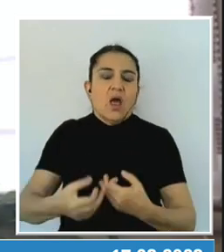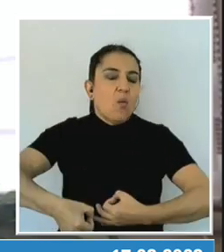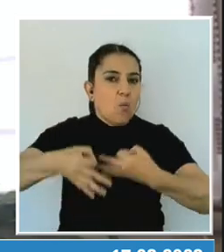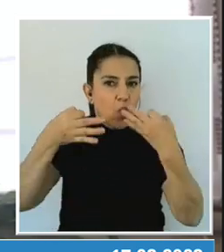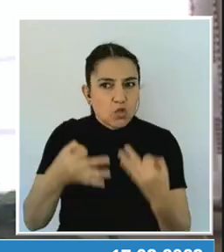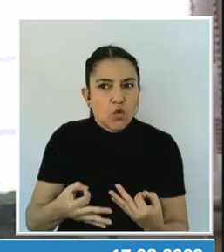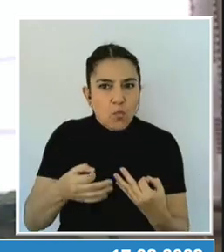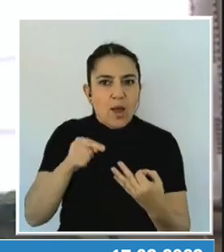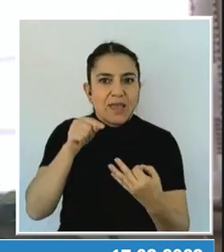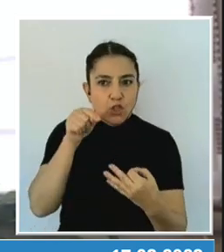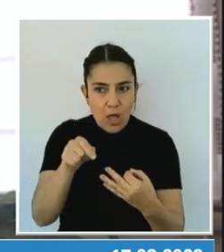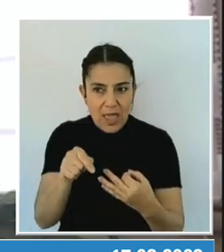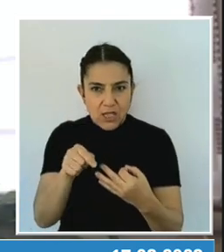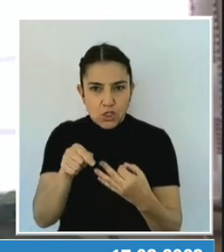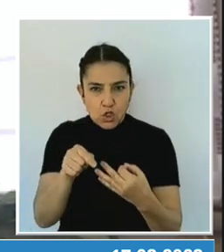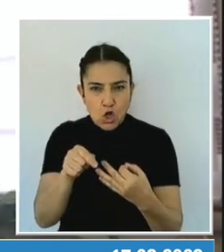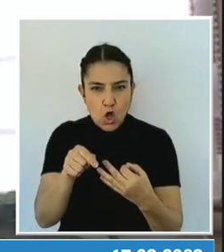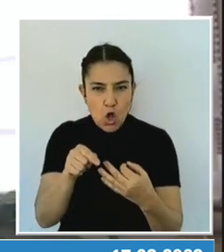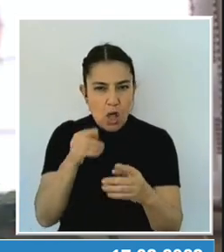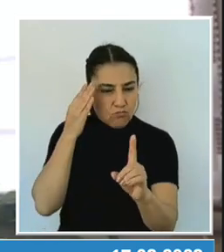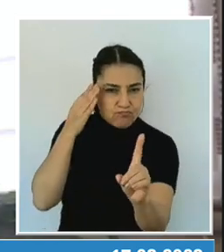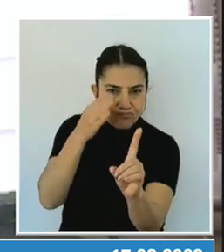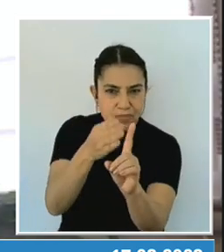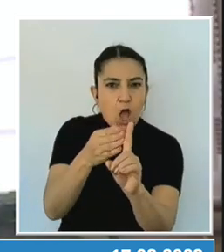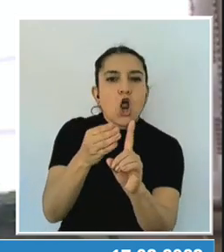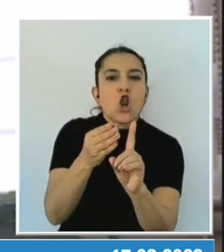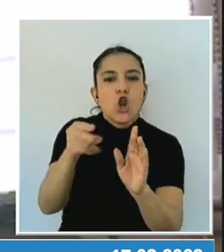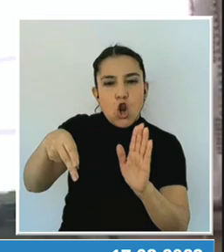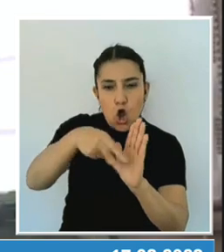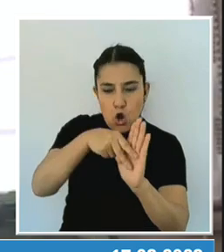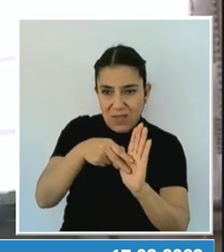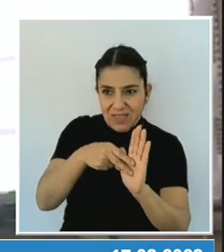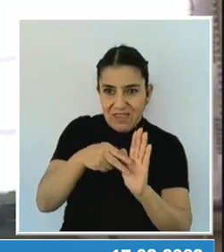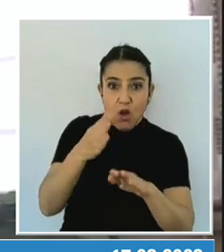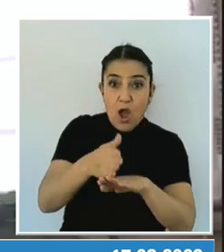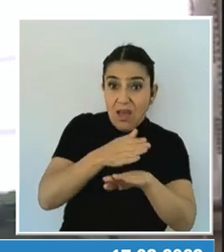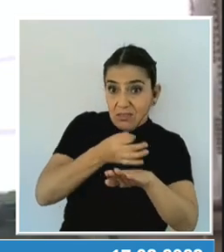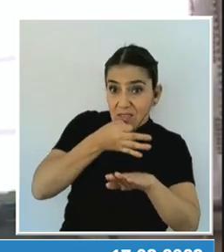lo dijo la comisionada Fuenzaría respecto de la paridad. O sea,